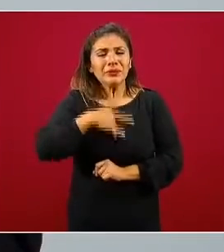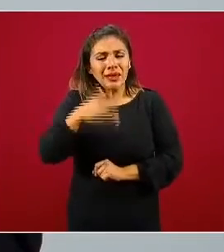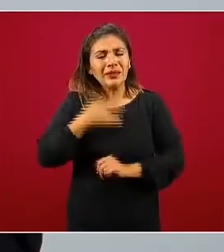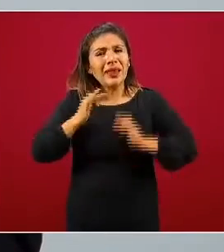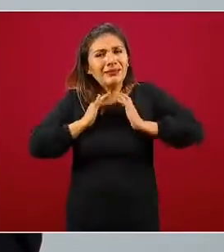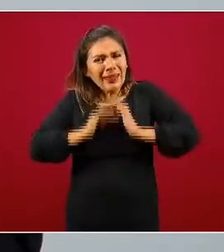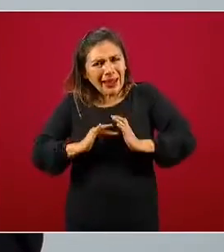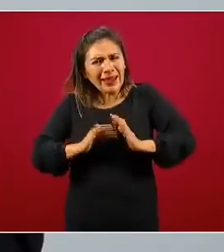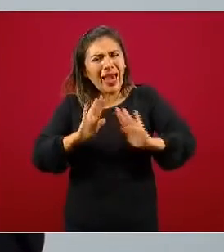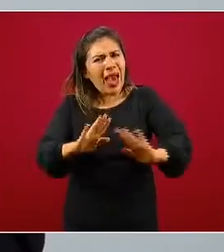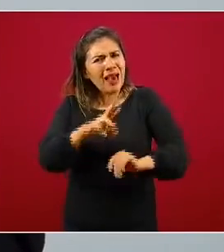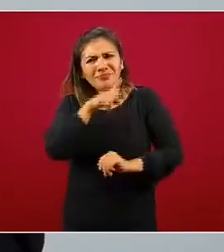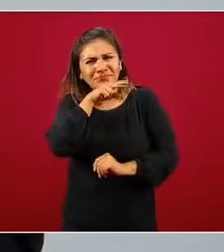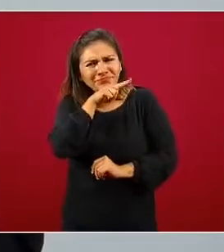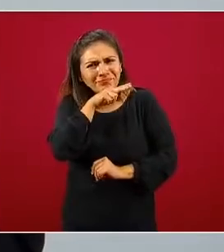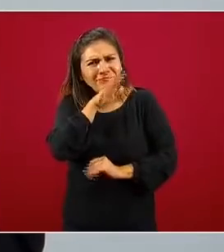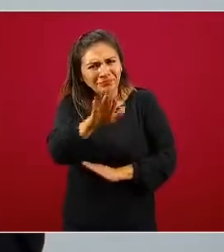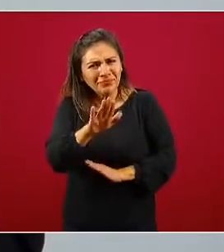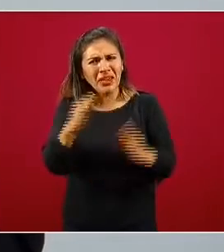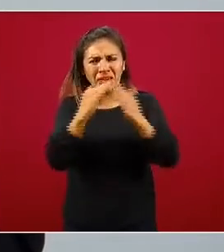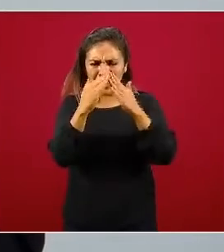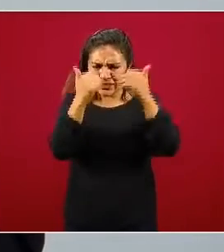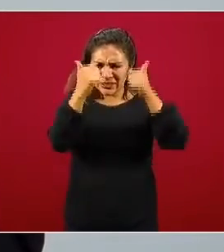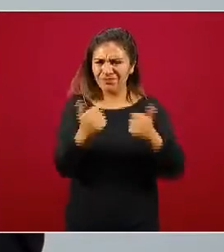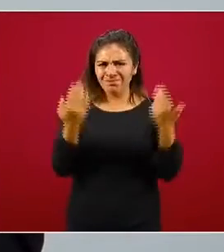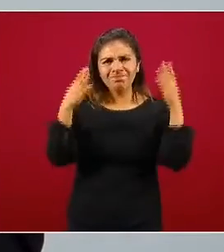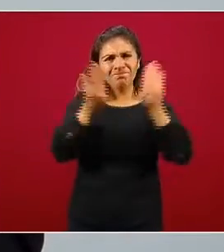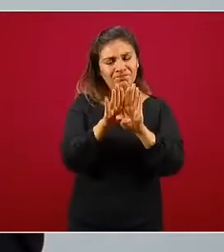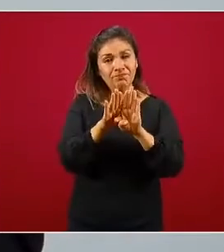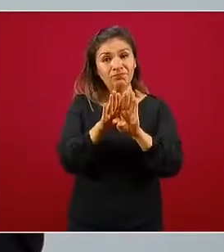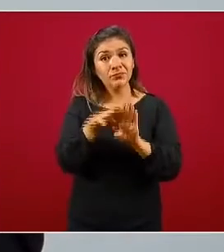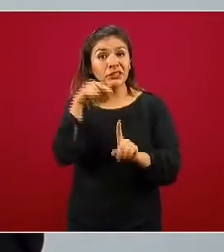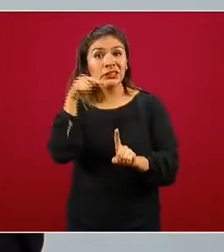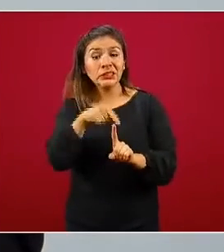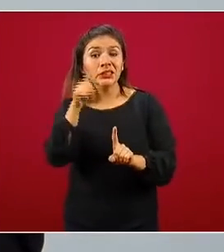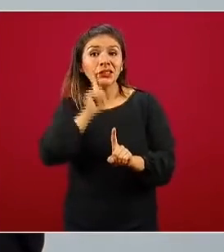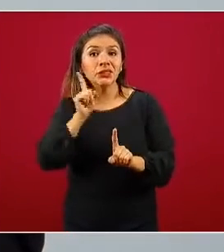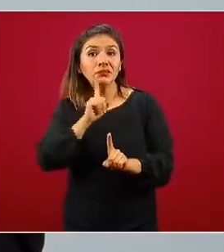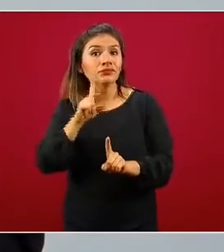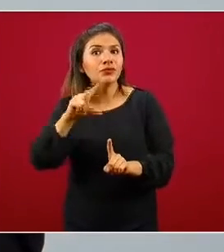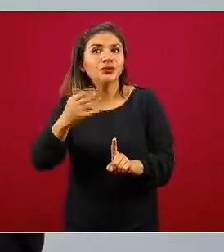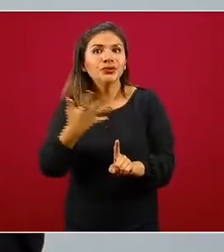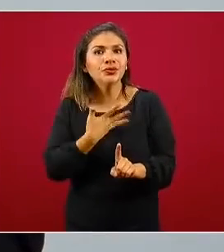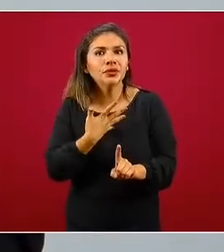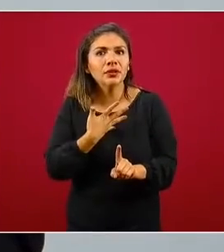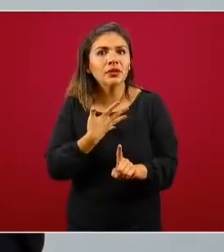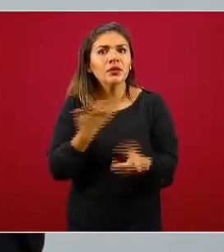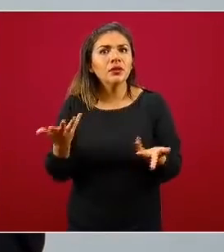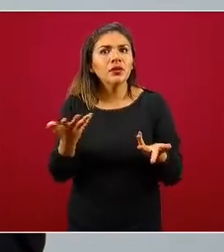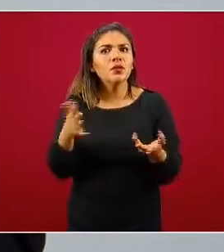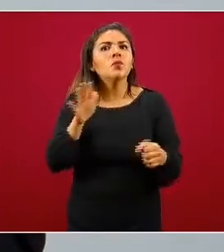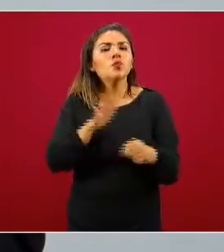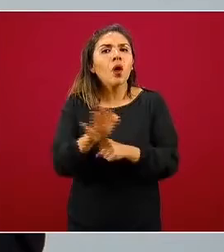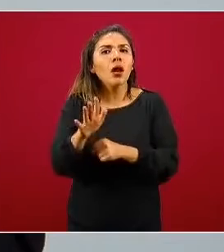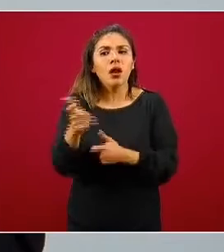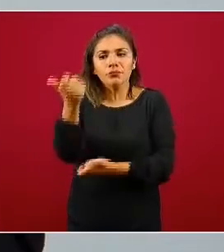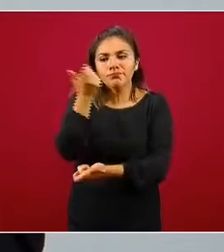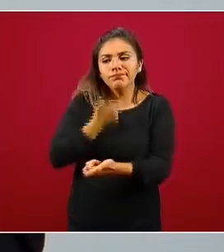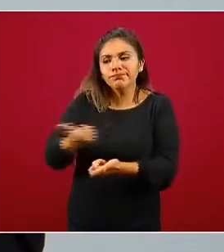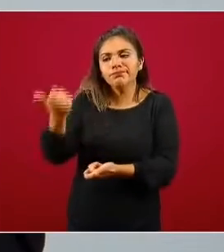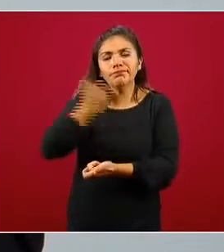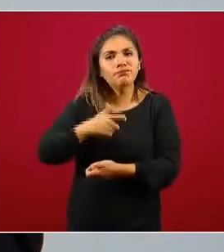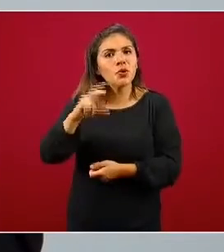tranquila, quédate encerrada, porque ellas pues no tienen un